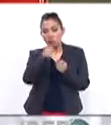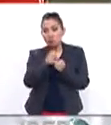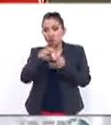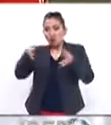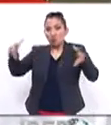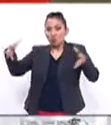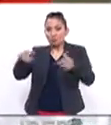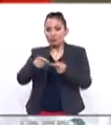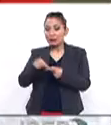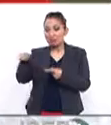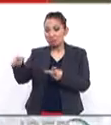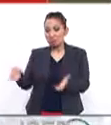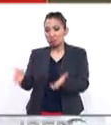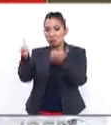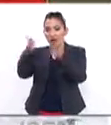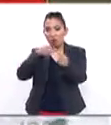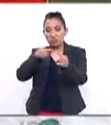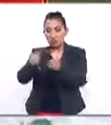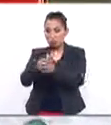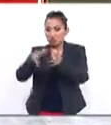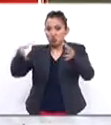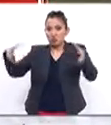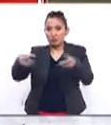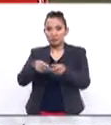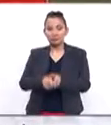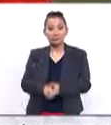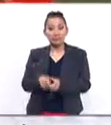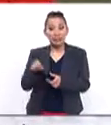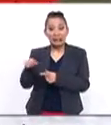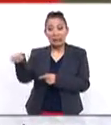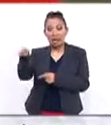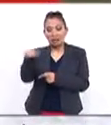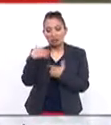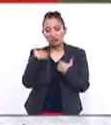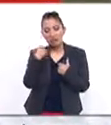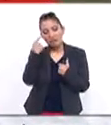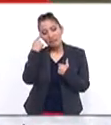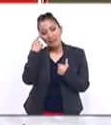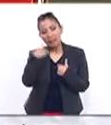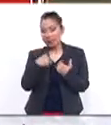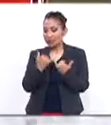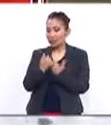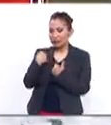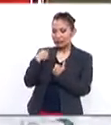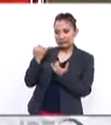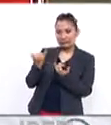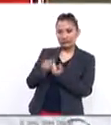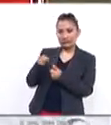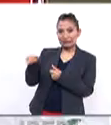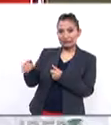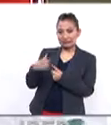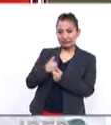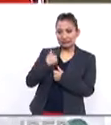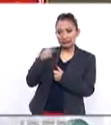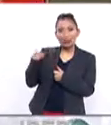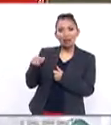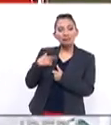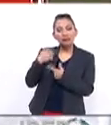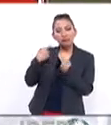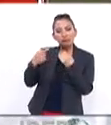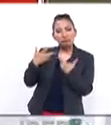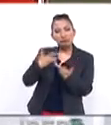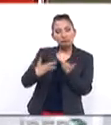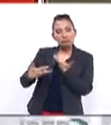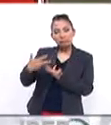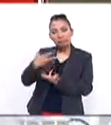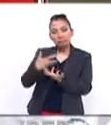va a ser exponencial, si promueves el comercio va a ser exponencial. Ellos lo entienden muy bien y nosotros también. Entonces estamos en